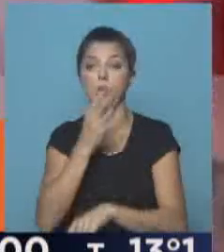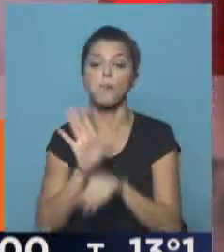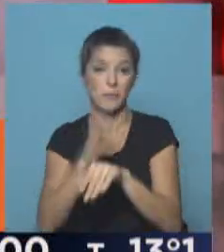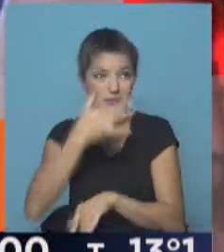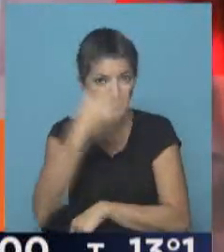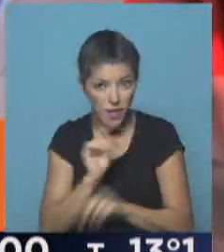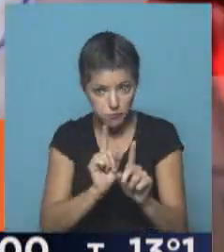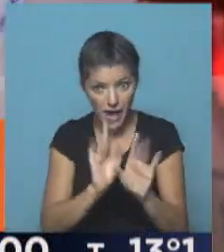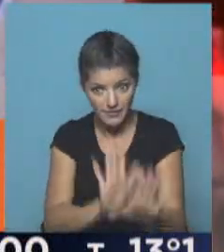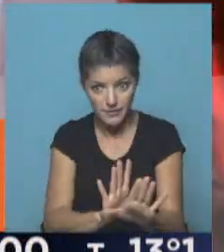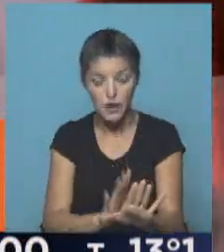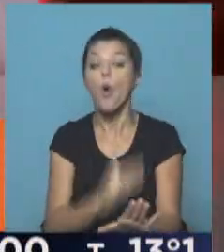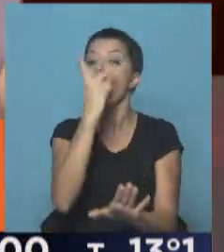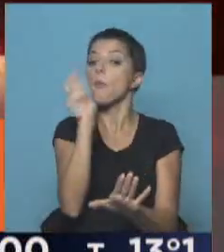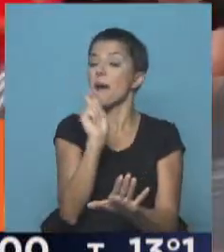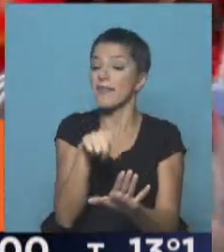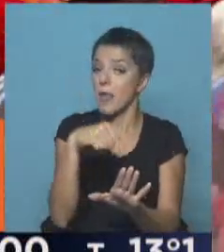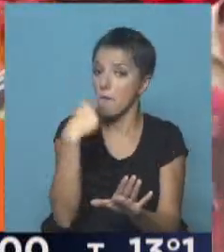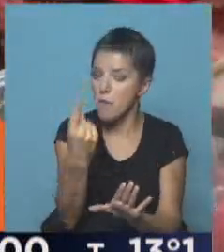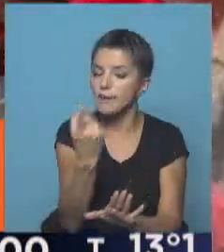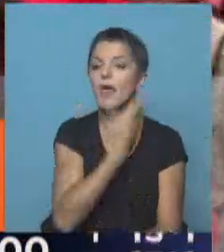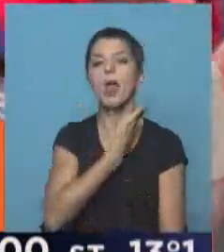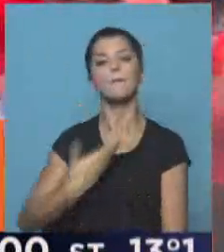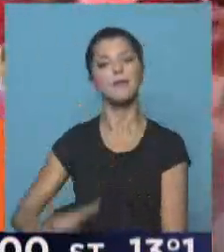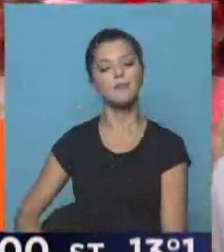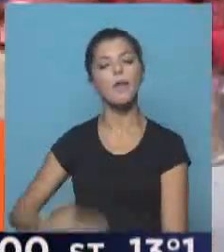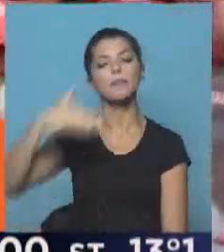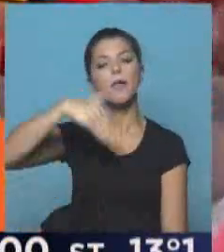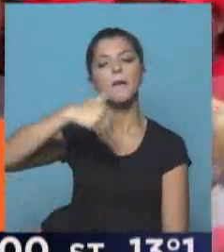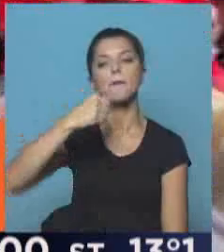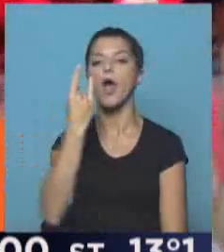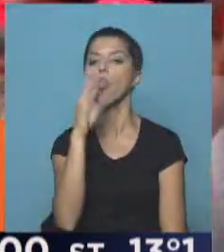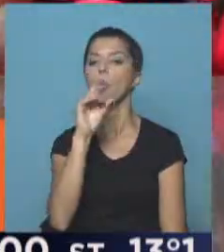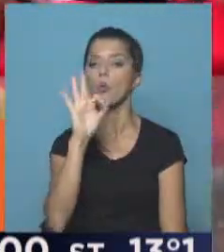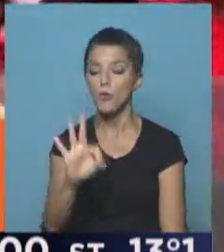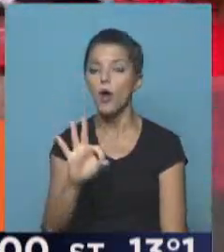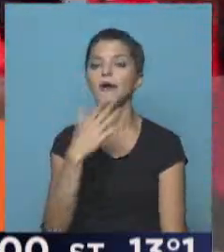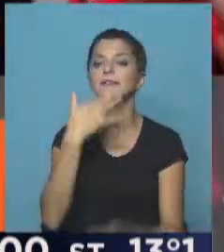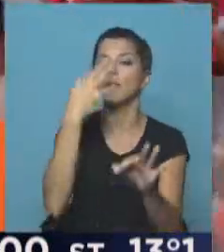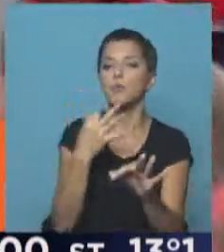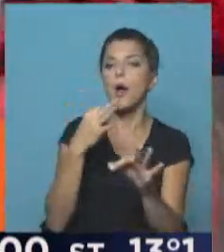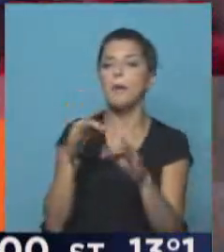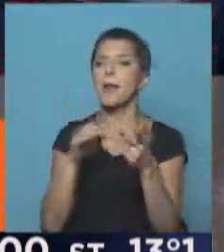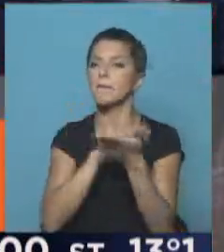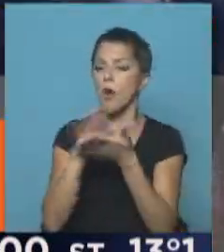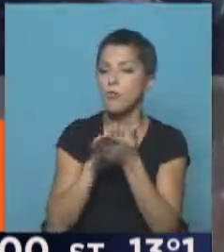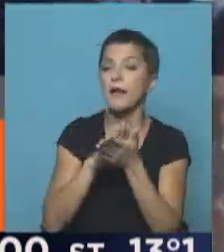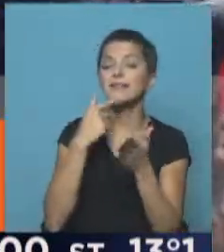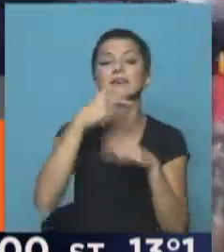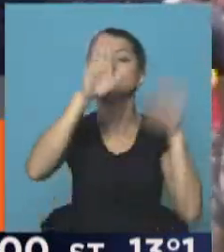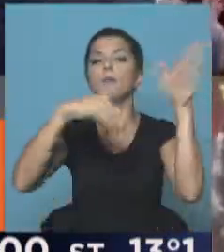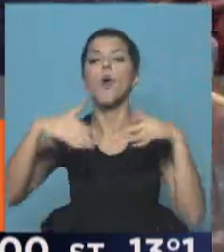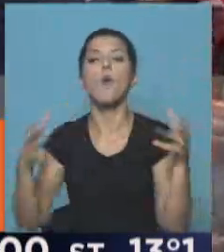mes después, Maduro sorprendía con un nuevo proyecto para modificar el complicado ajedrez político venezolano al convocar al inicio